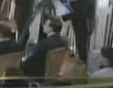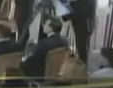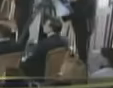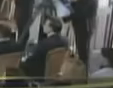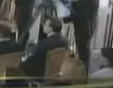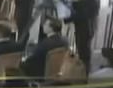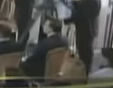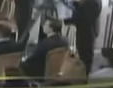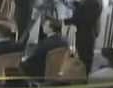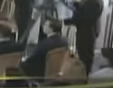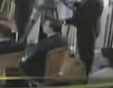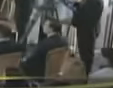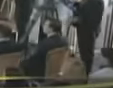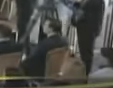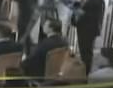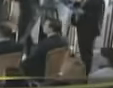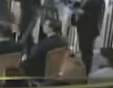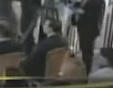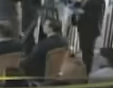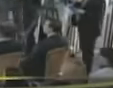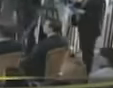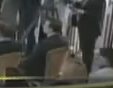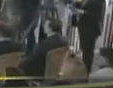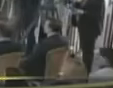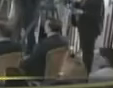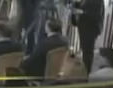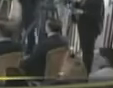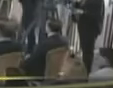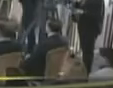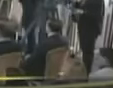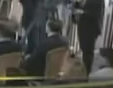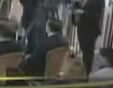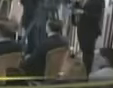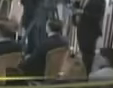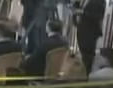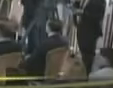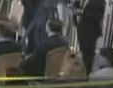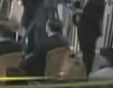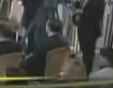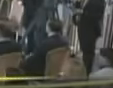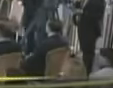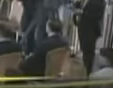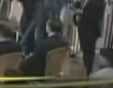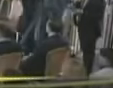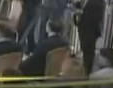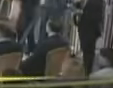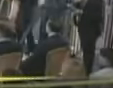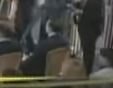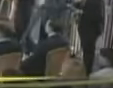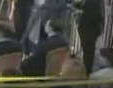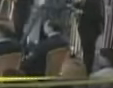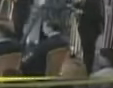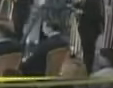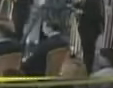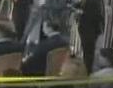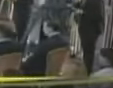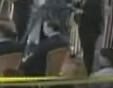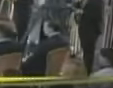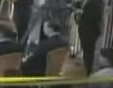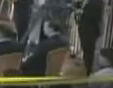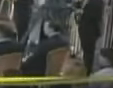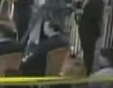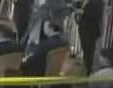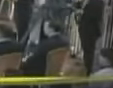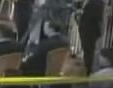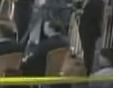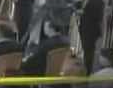Relaciones comerciales se impulsan en esta oportunidad entre el país caribeño y Venezuela a través de Petróleos de Venezuela. Acta de aprobación concerniente a la